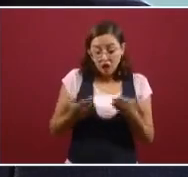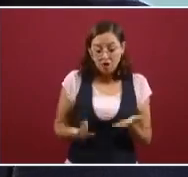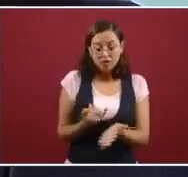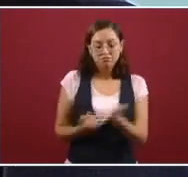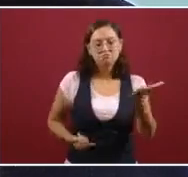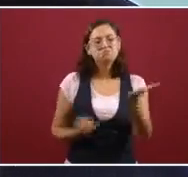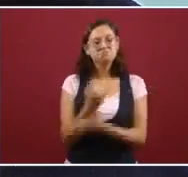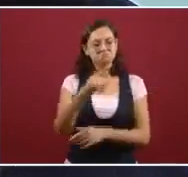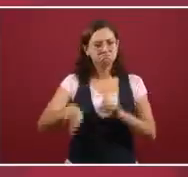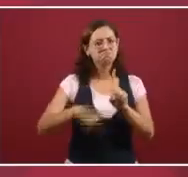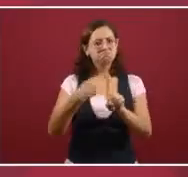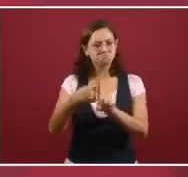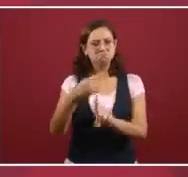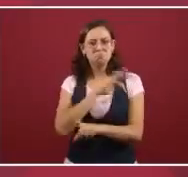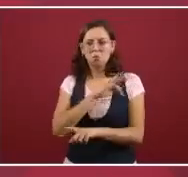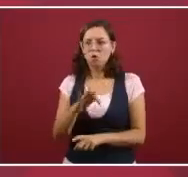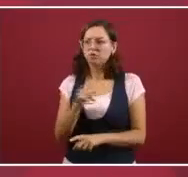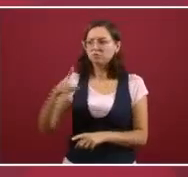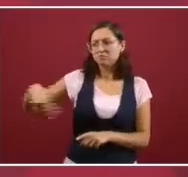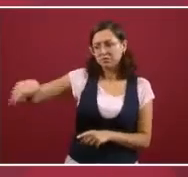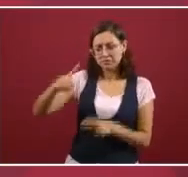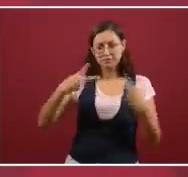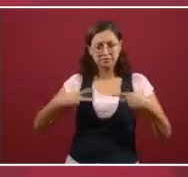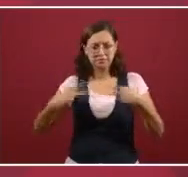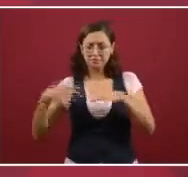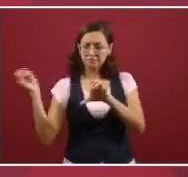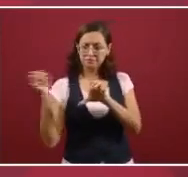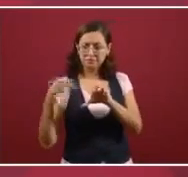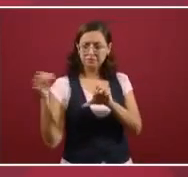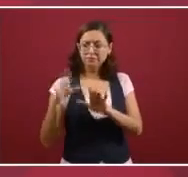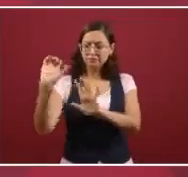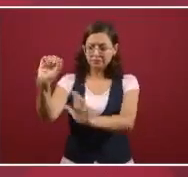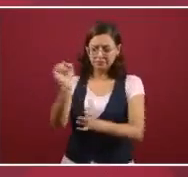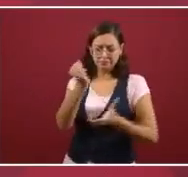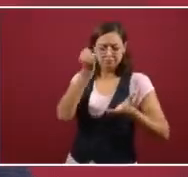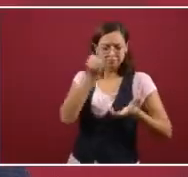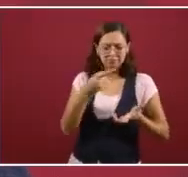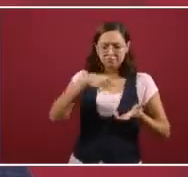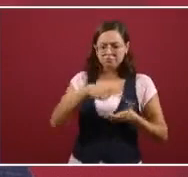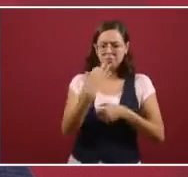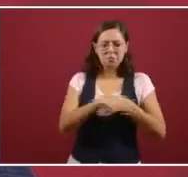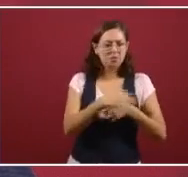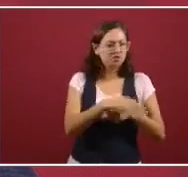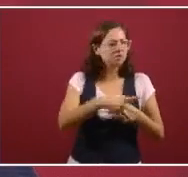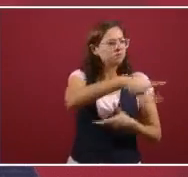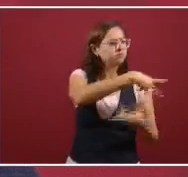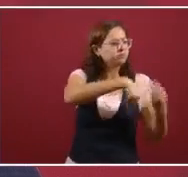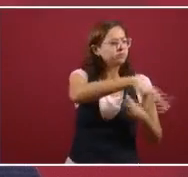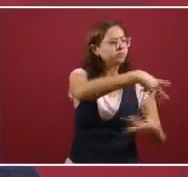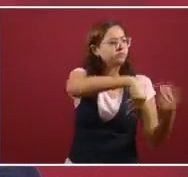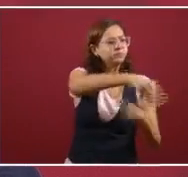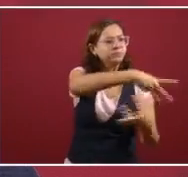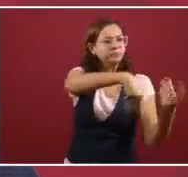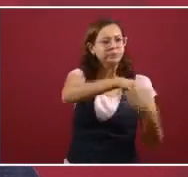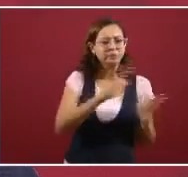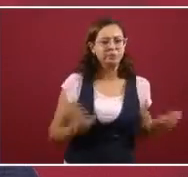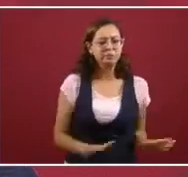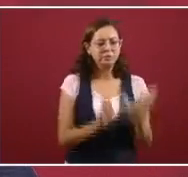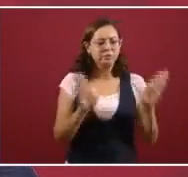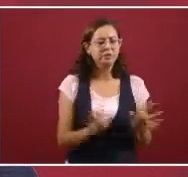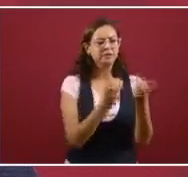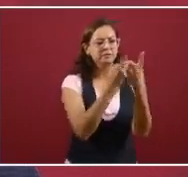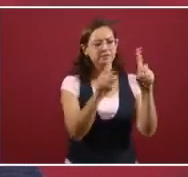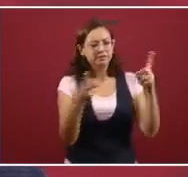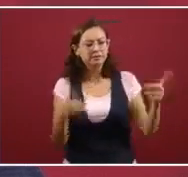proyectos productivos, mejorar la infraestructura de nuestro país, generar empleos, contribuir al crecimiento y, por supuesto, a la estabilidad